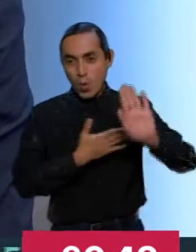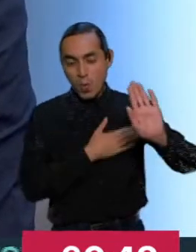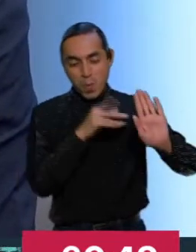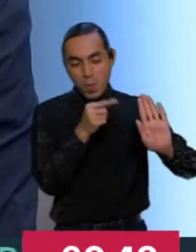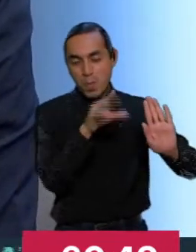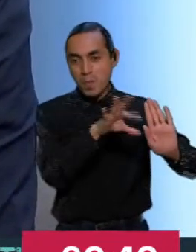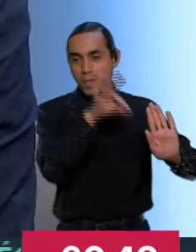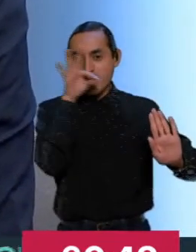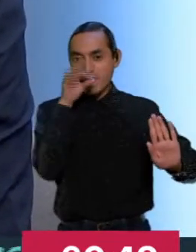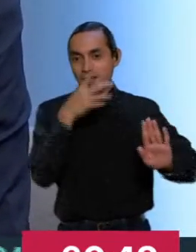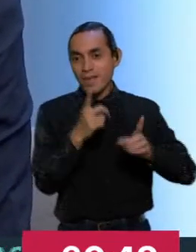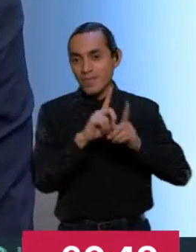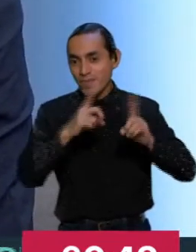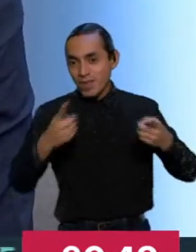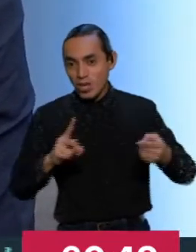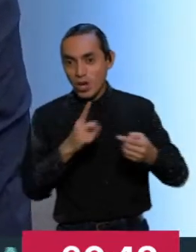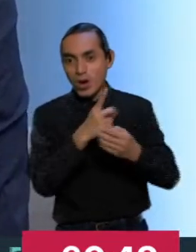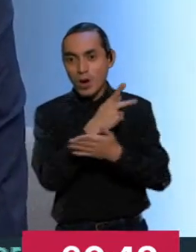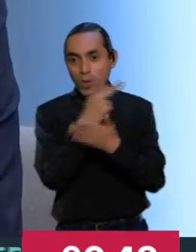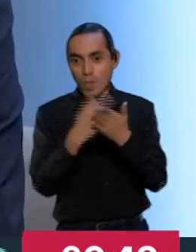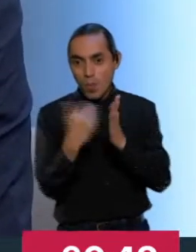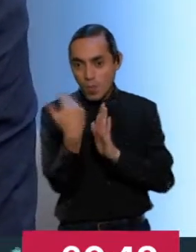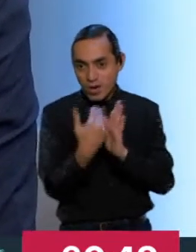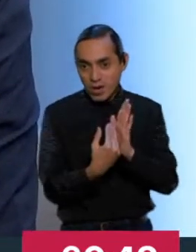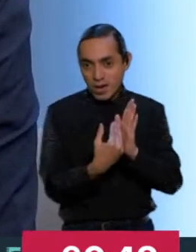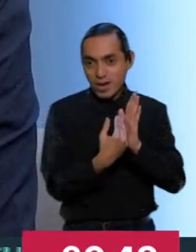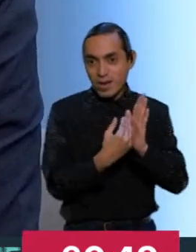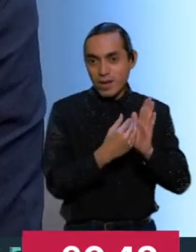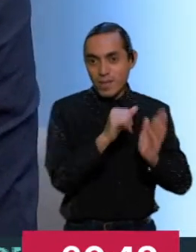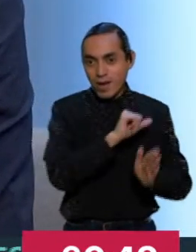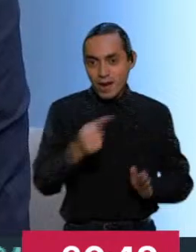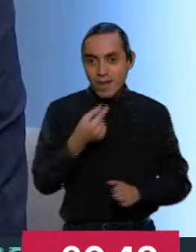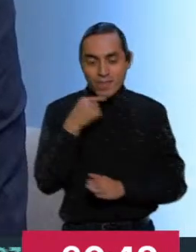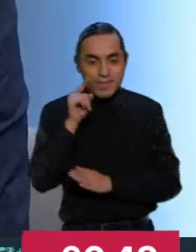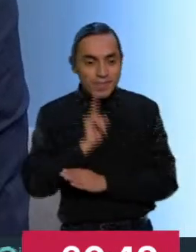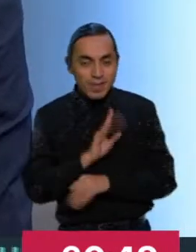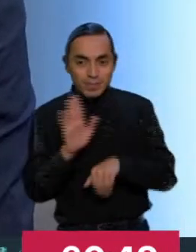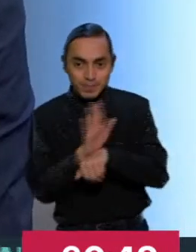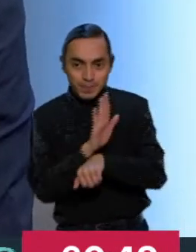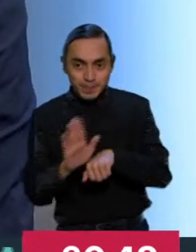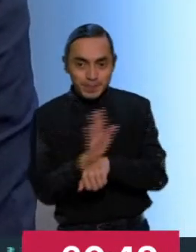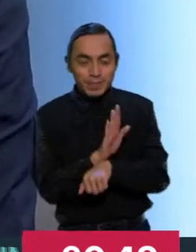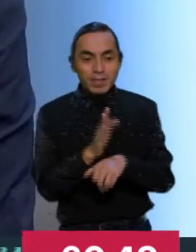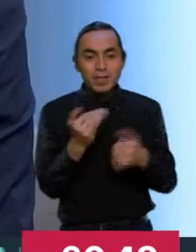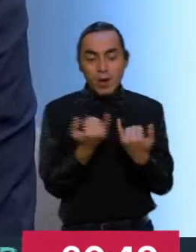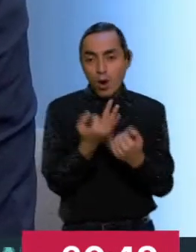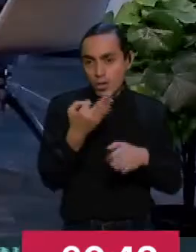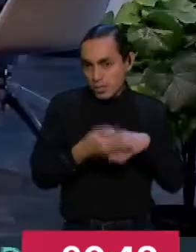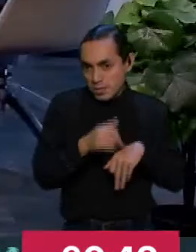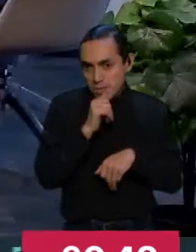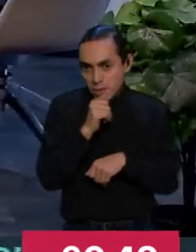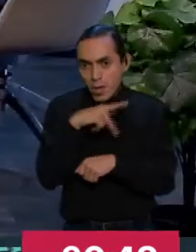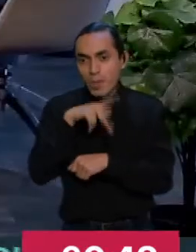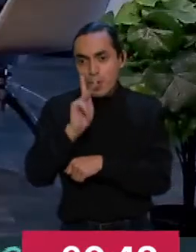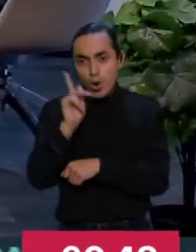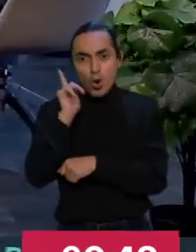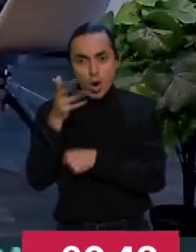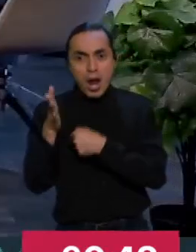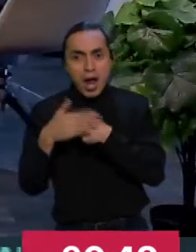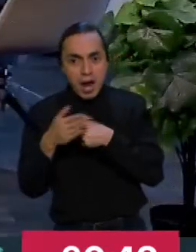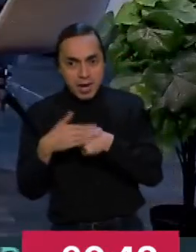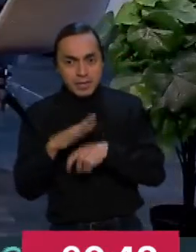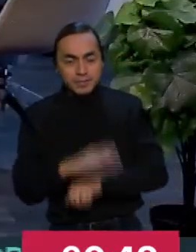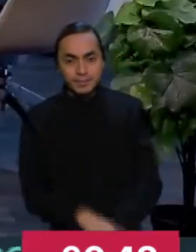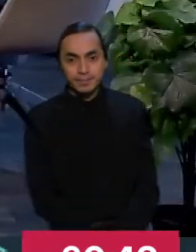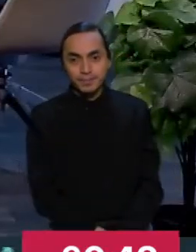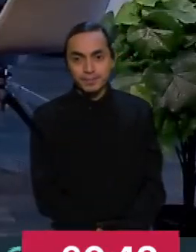era desarrollar políticas para niñas. Entonces esperamos que pronto se puedan echar a andar. Hasta ahora no ha sucedido, pero confiamos que sea pronto. Perfecto. Oigan, pues les